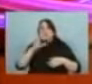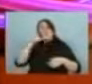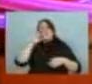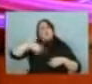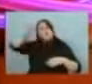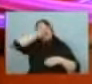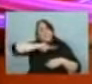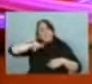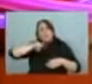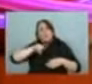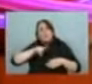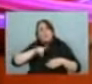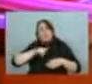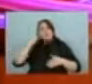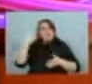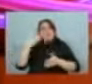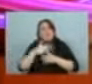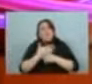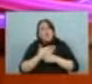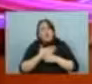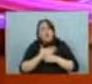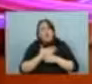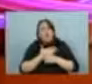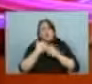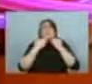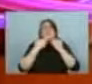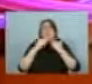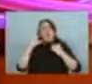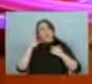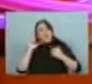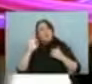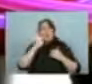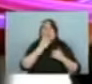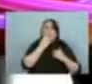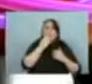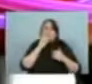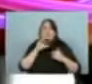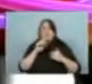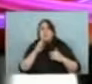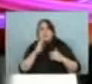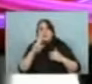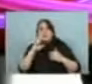novio con un chico que no sabía si era boliviano o colombiano, que se llama Brian?